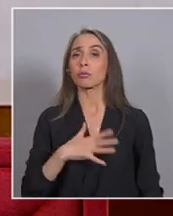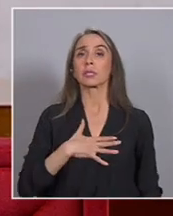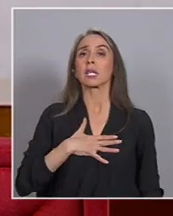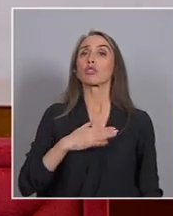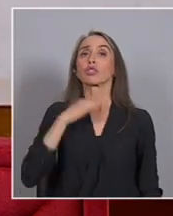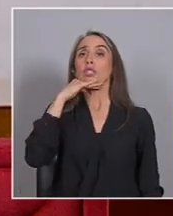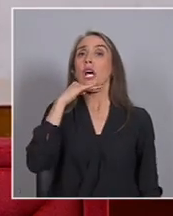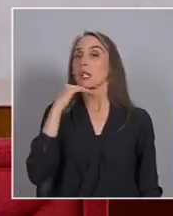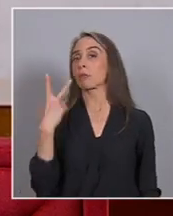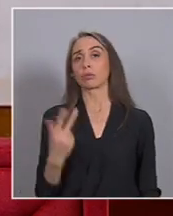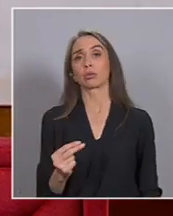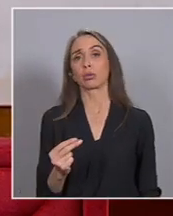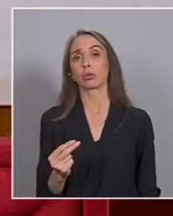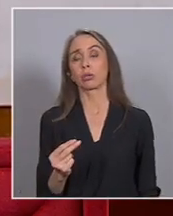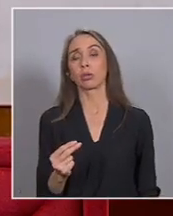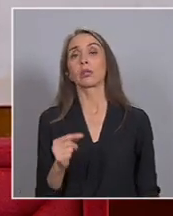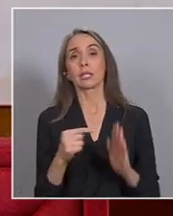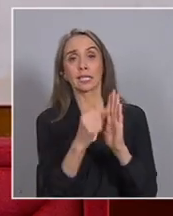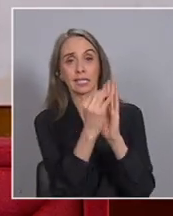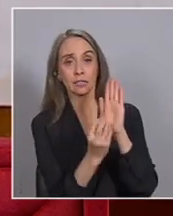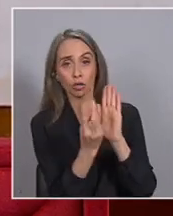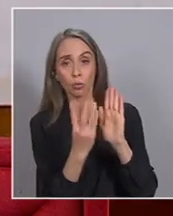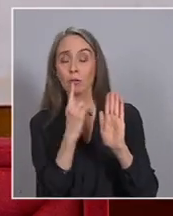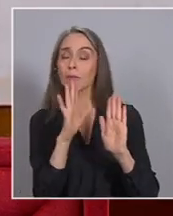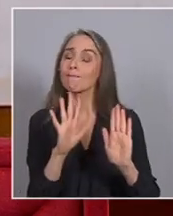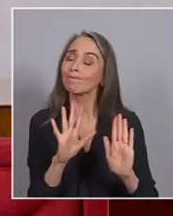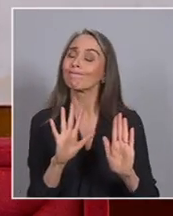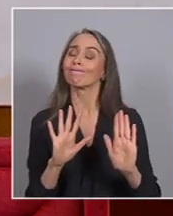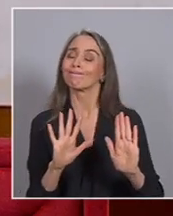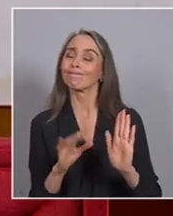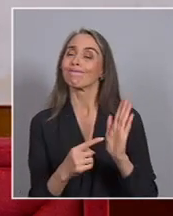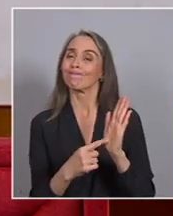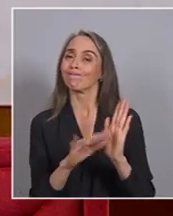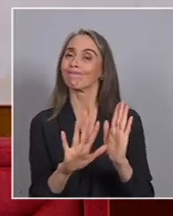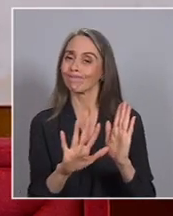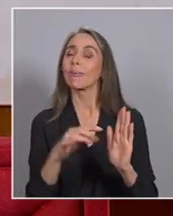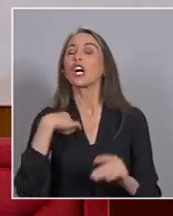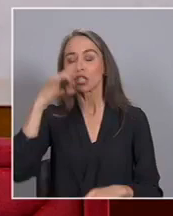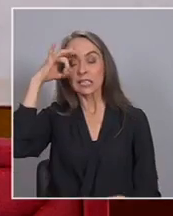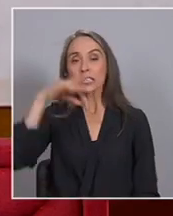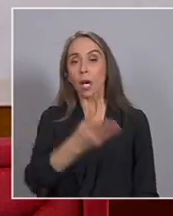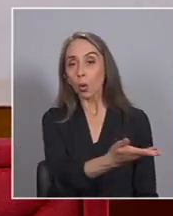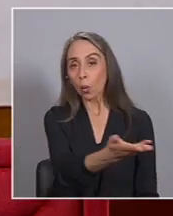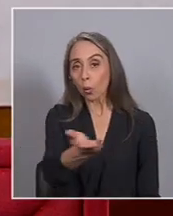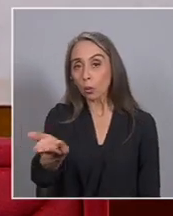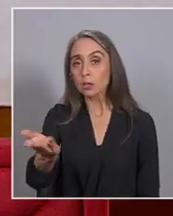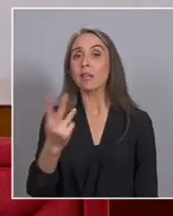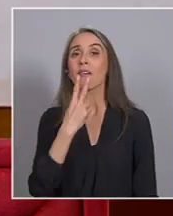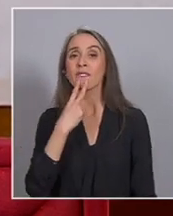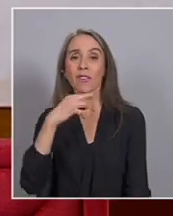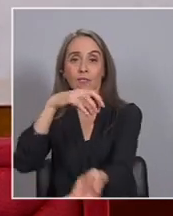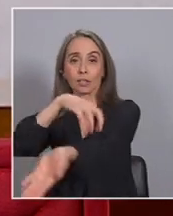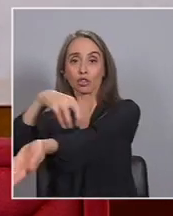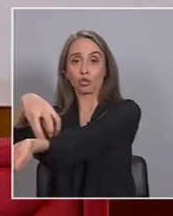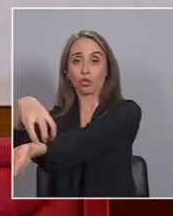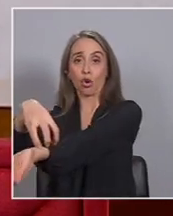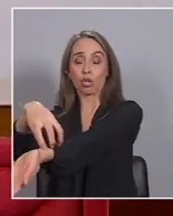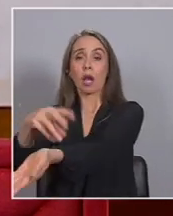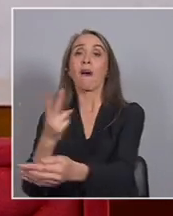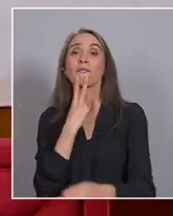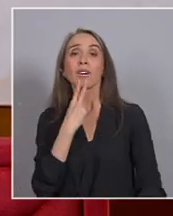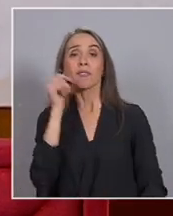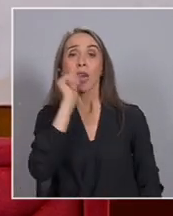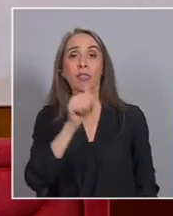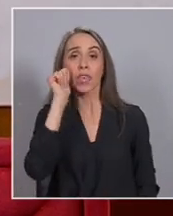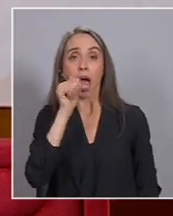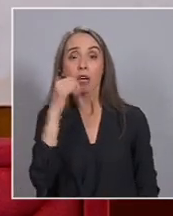satisfecho. Y por lo tanto, estos números los digo con reserva. Y sé que ustedes, quienes viven en la zona, lo viven